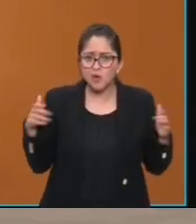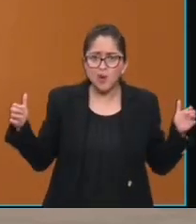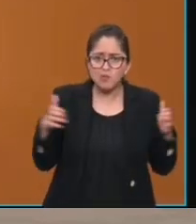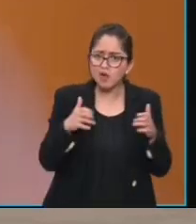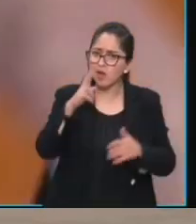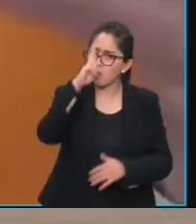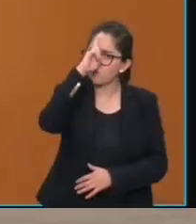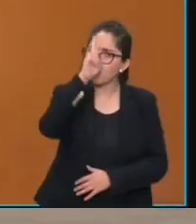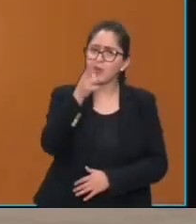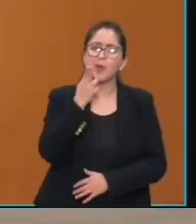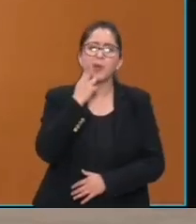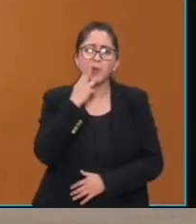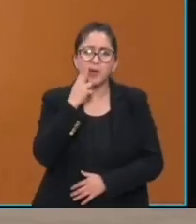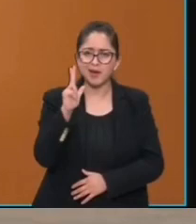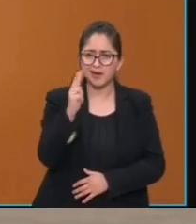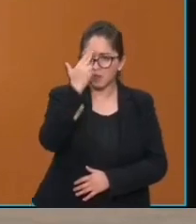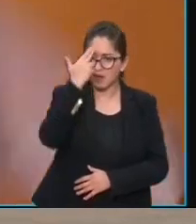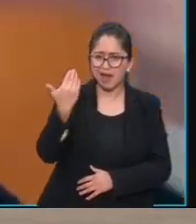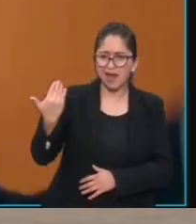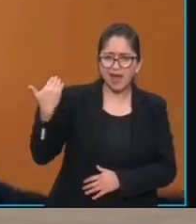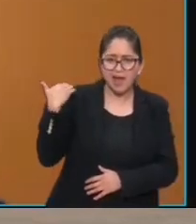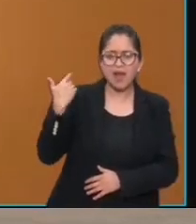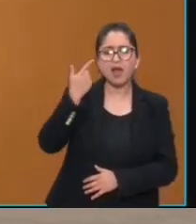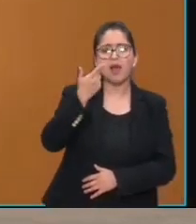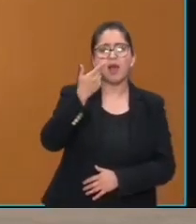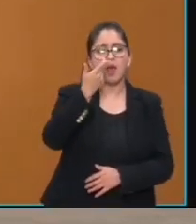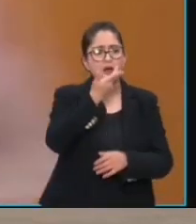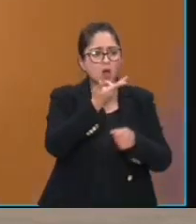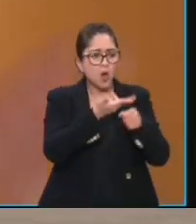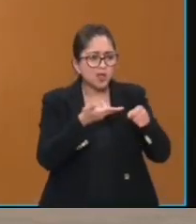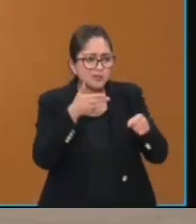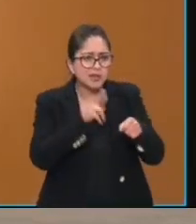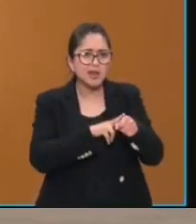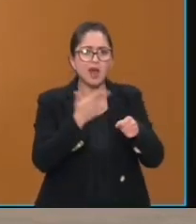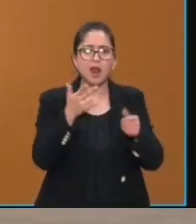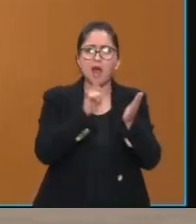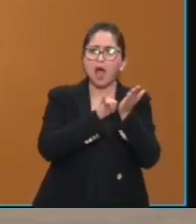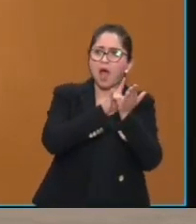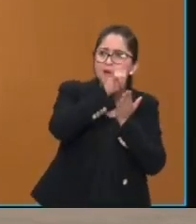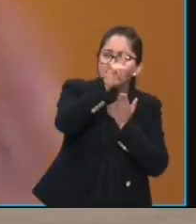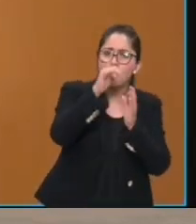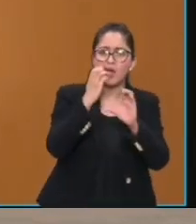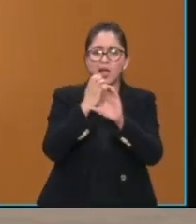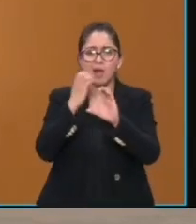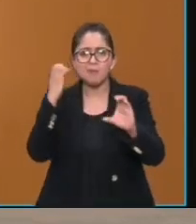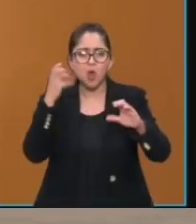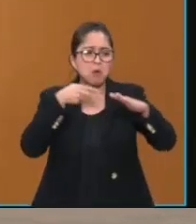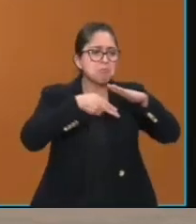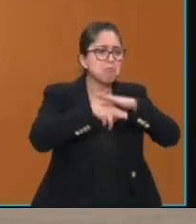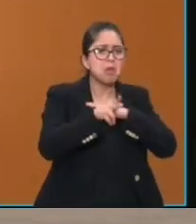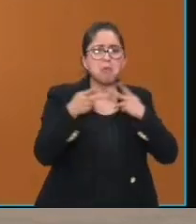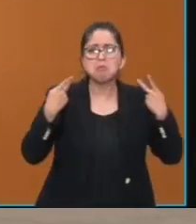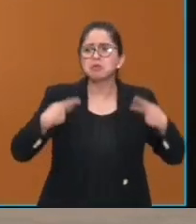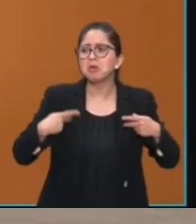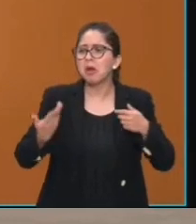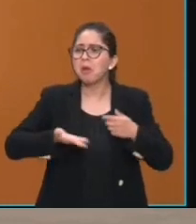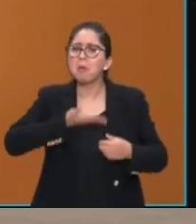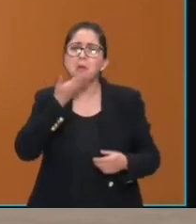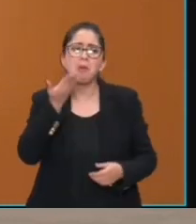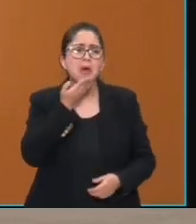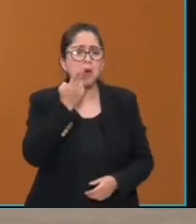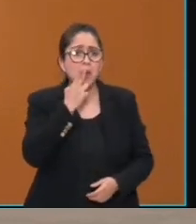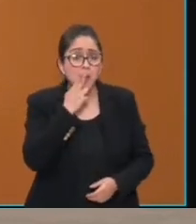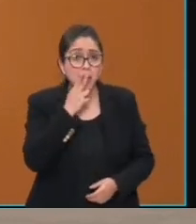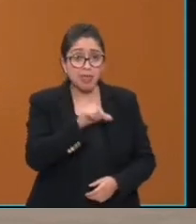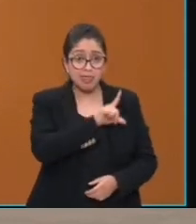par de décadas, en un consultorio, en un avión, en un camión, en el metro, en la calle, se fumaba. La medida de prohibirlo